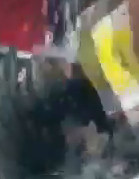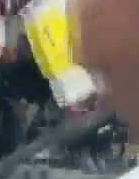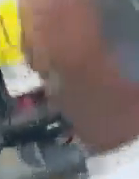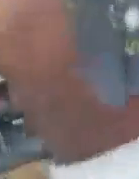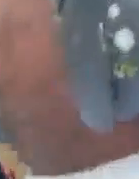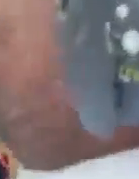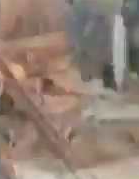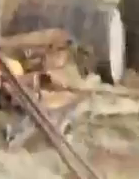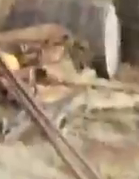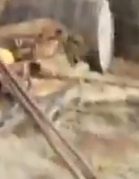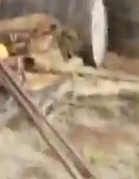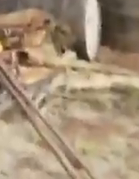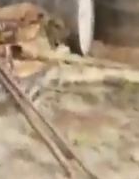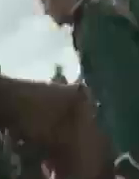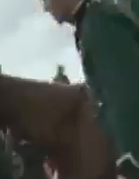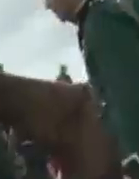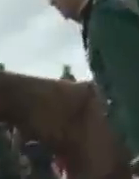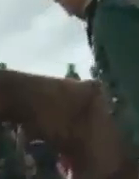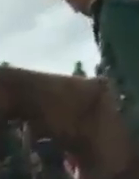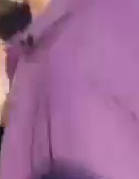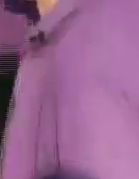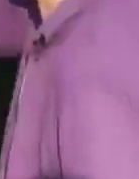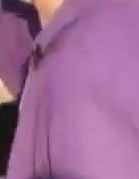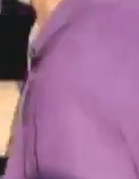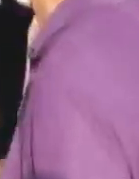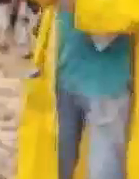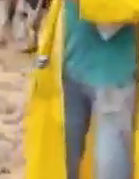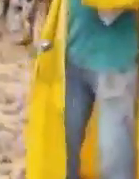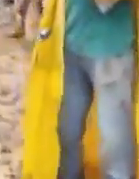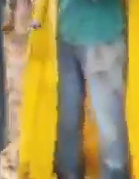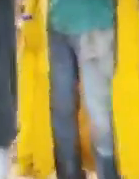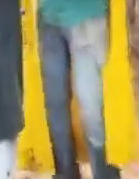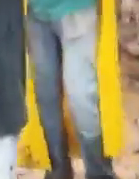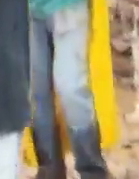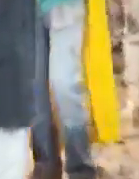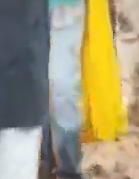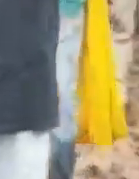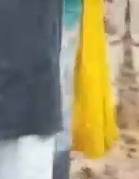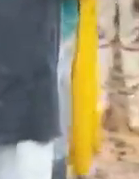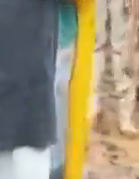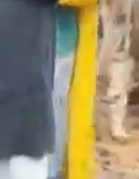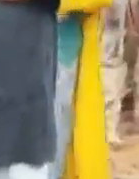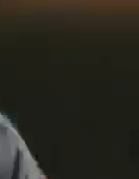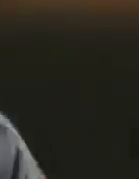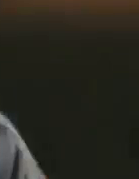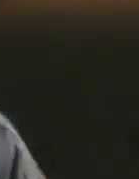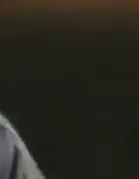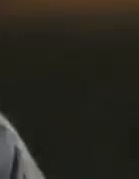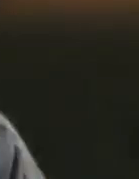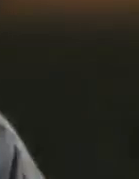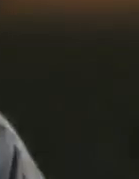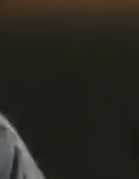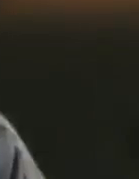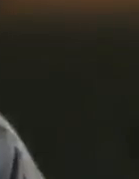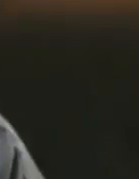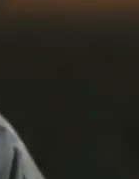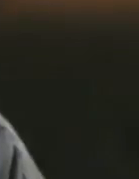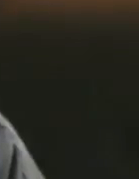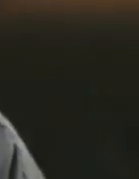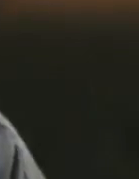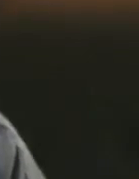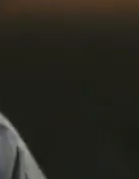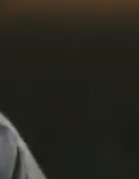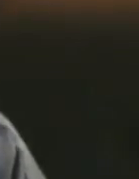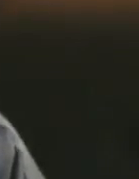vivir de nuevo de cara al futuro esta gran épica que fue la victoria de Carabobo. Que ellos sientan y